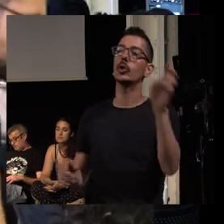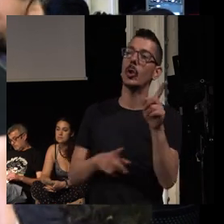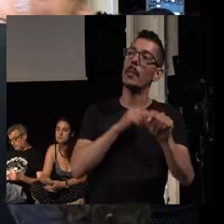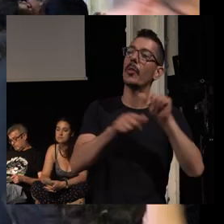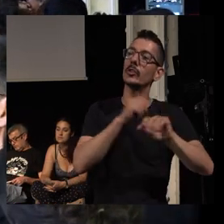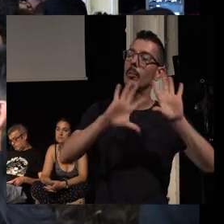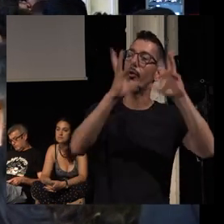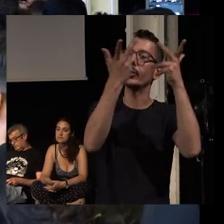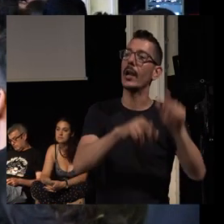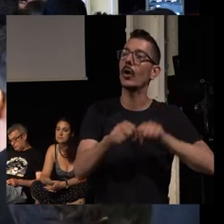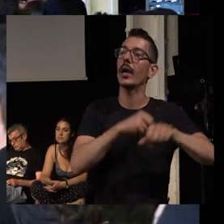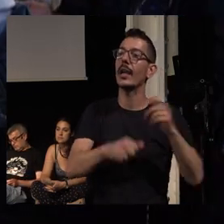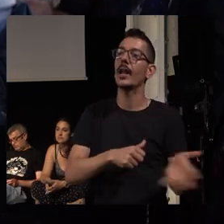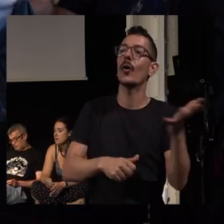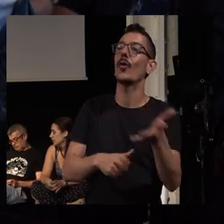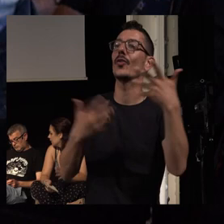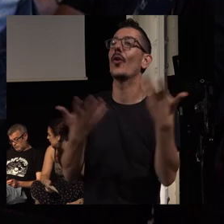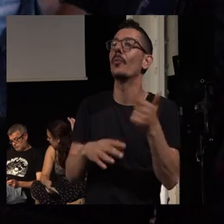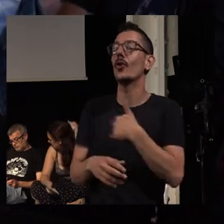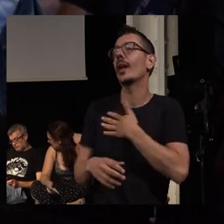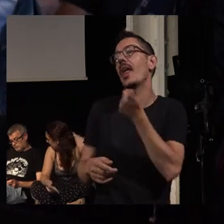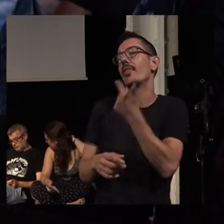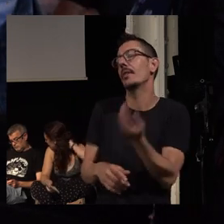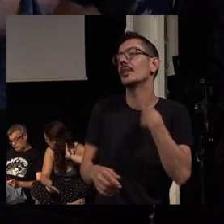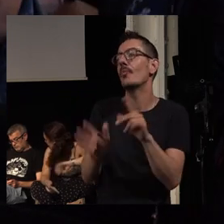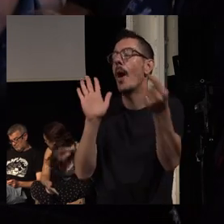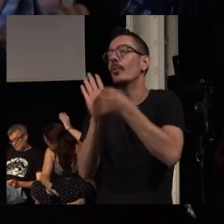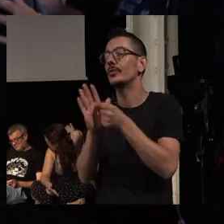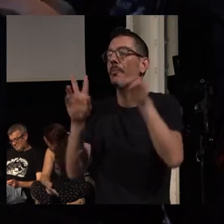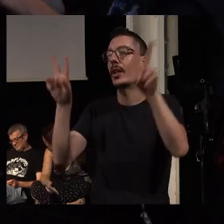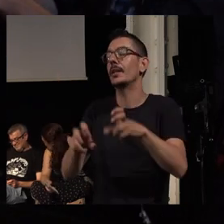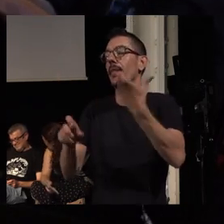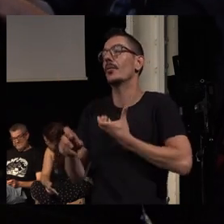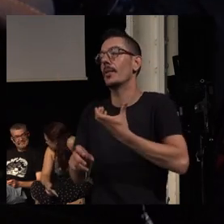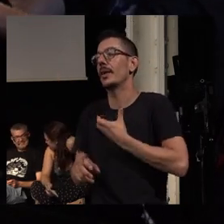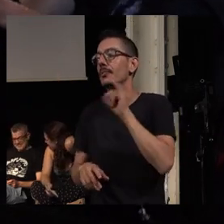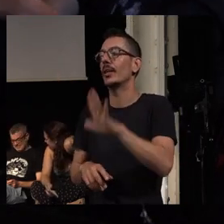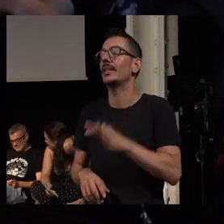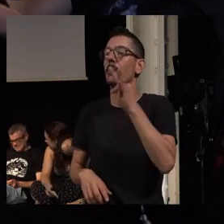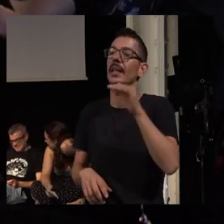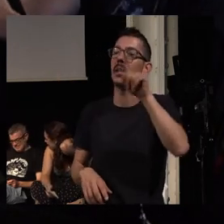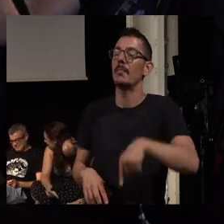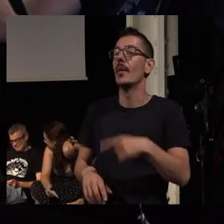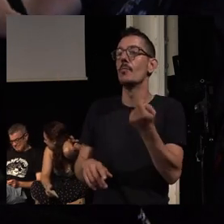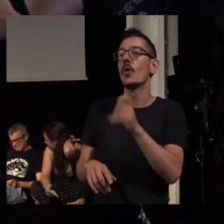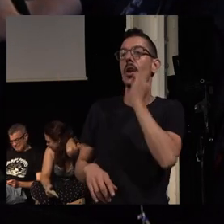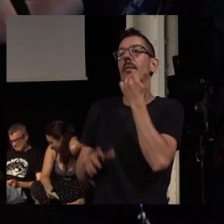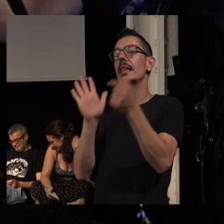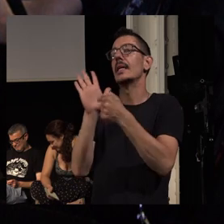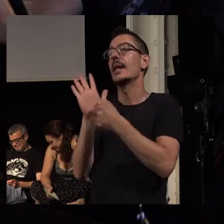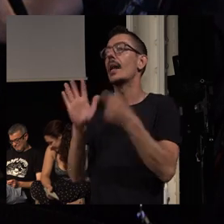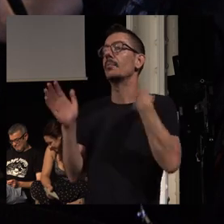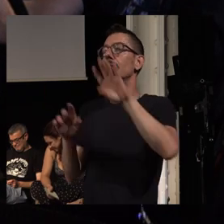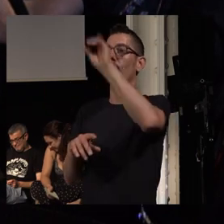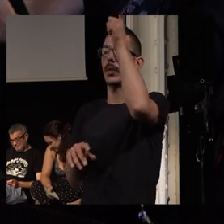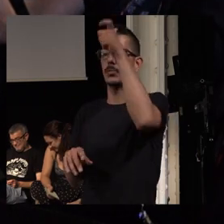por tanto, bueno, no sé, simplemente como quería dar ese apunte por la cuestión del municipalismo y reivindicar también que ese concepto no tiene que ver con política